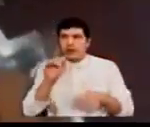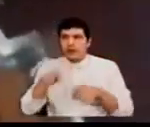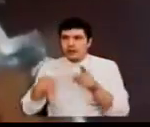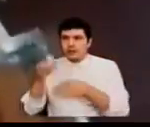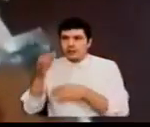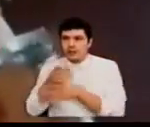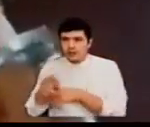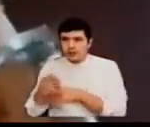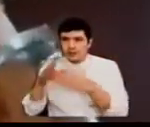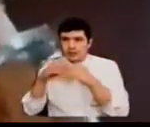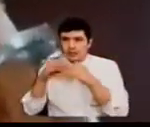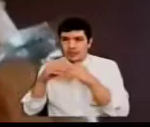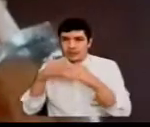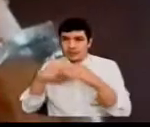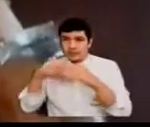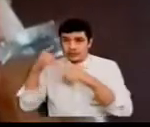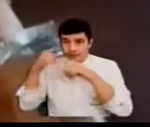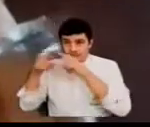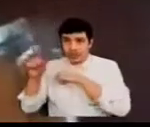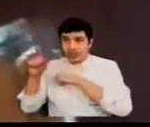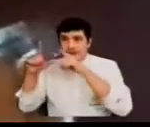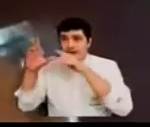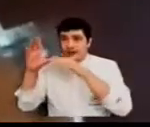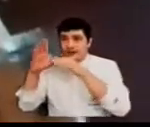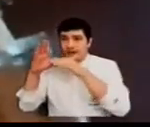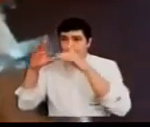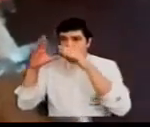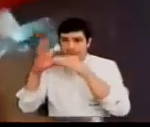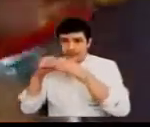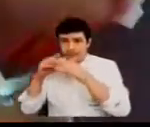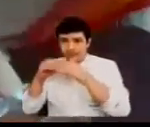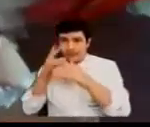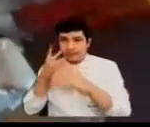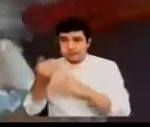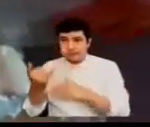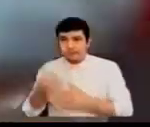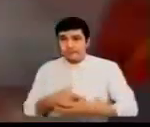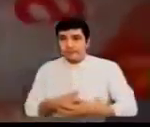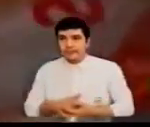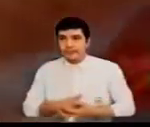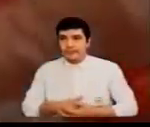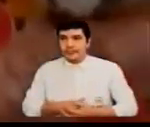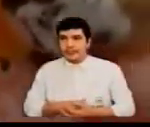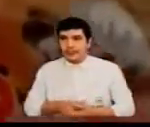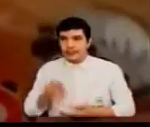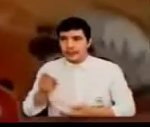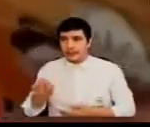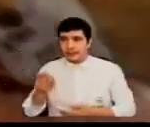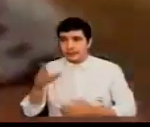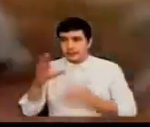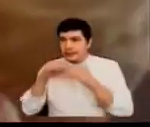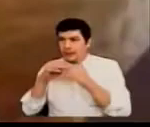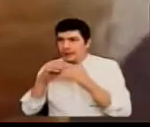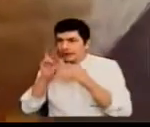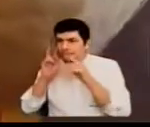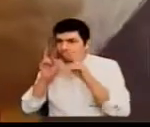cerca, este pan como se pueden dar